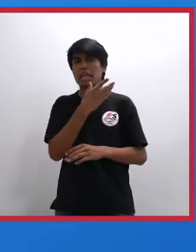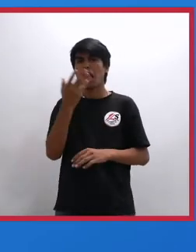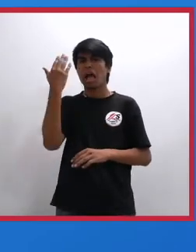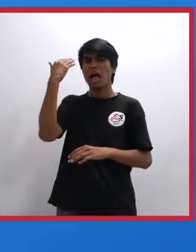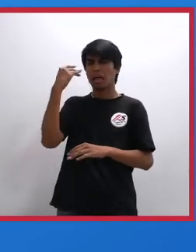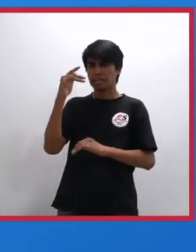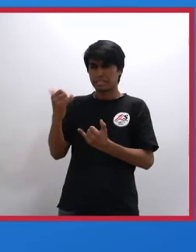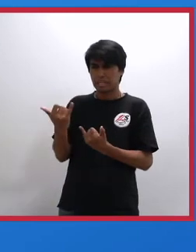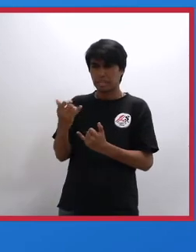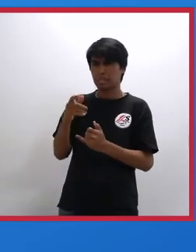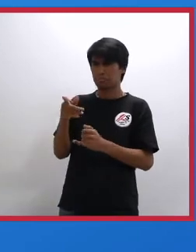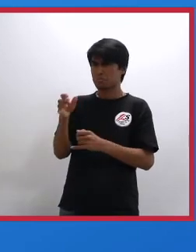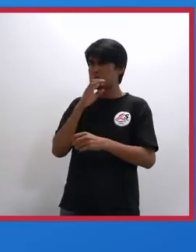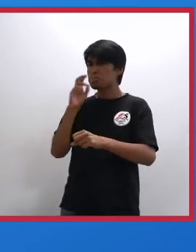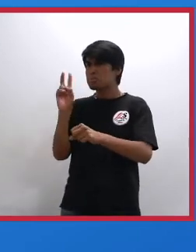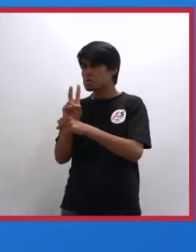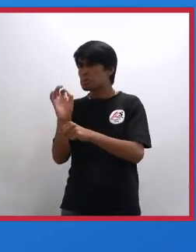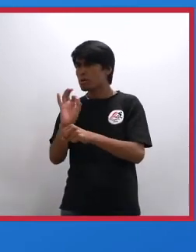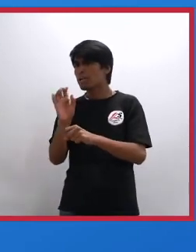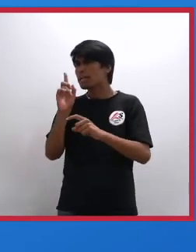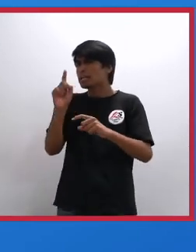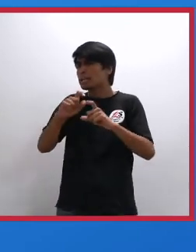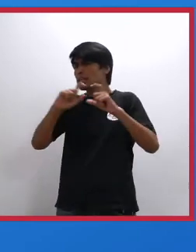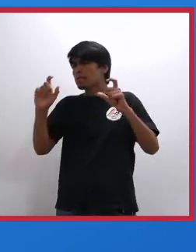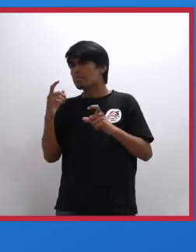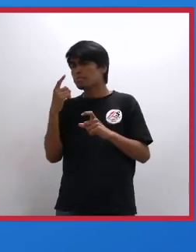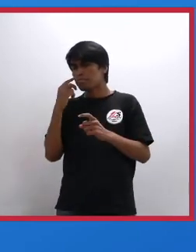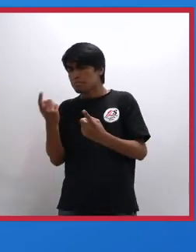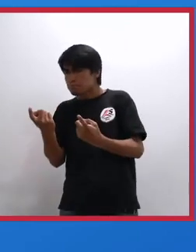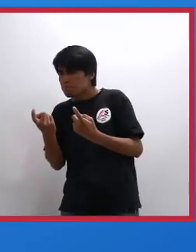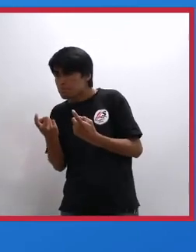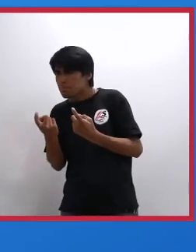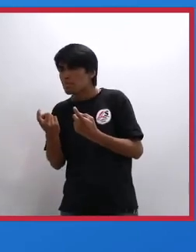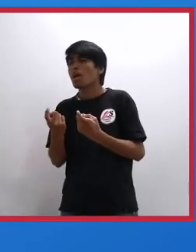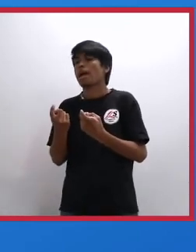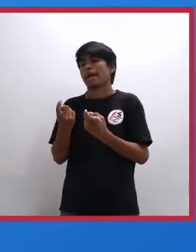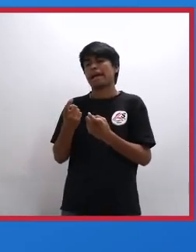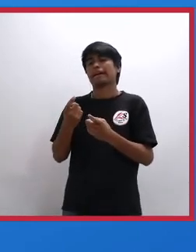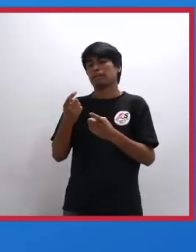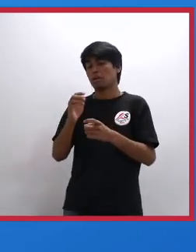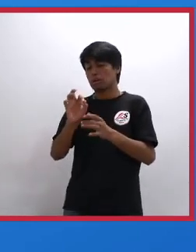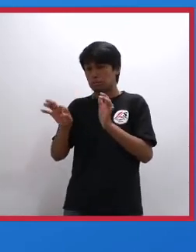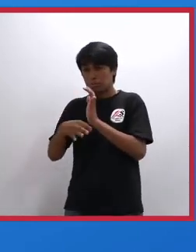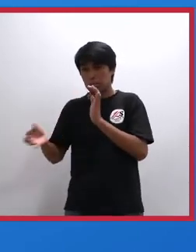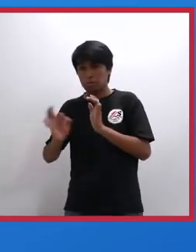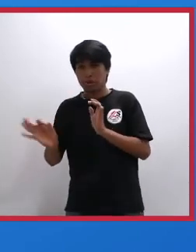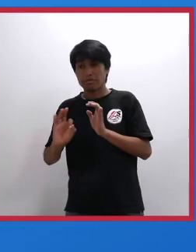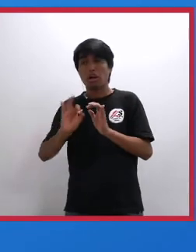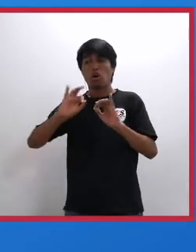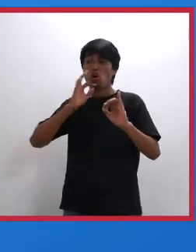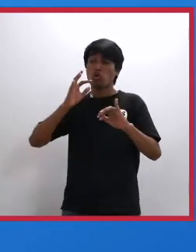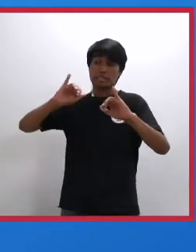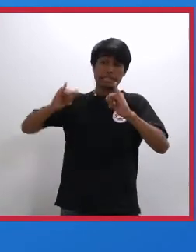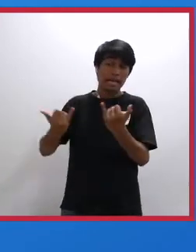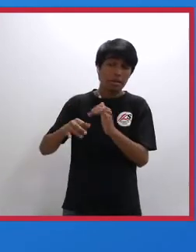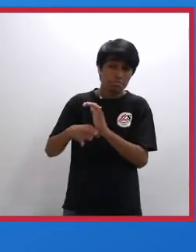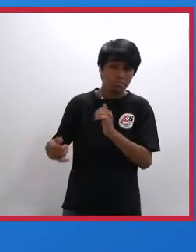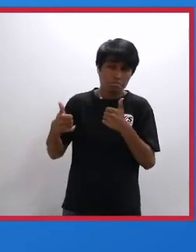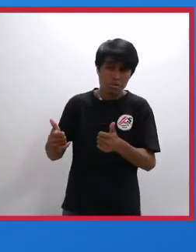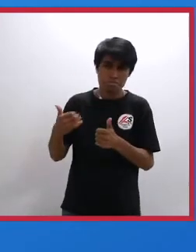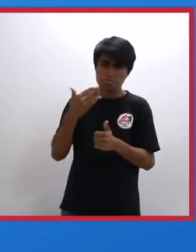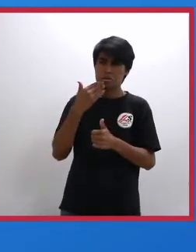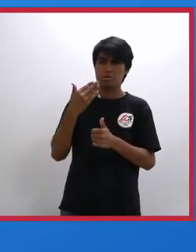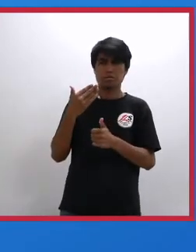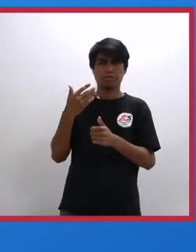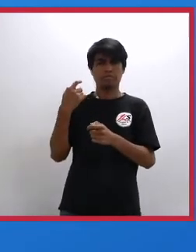preventivas establecidas para este tipo de trabajo? ¿Verdad? Y se cumplió o no se cumplió. Y ahí vamos analizando